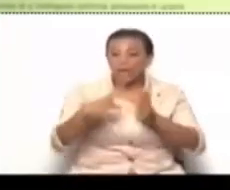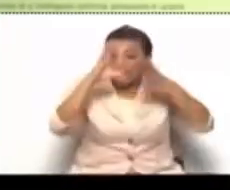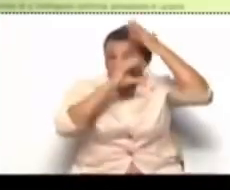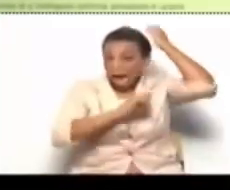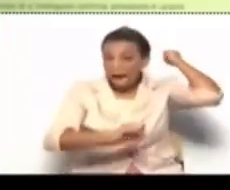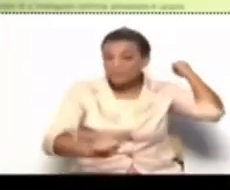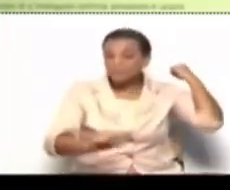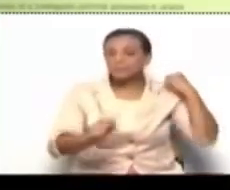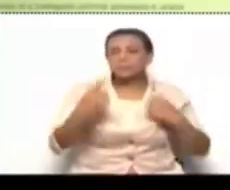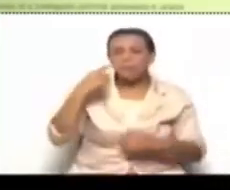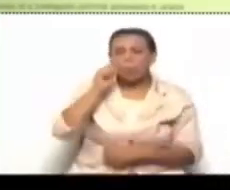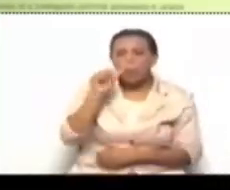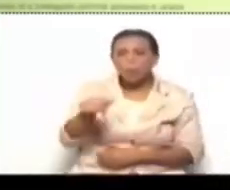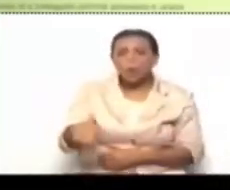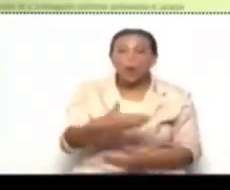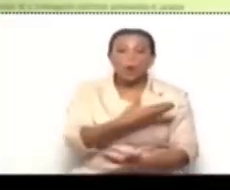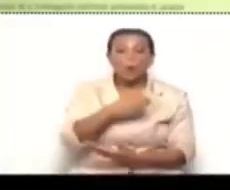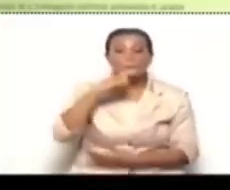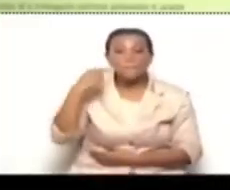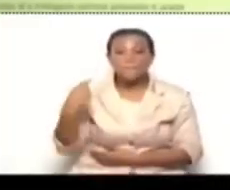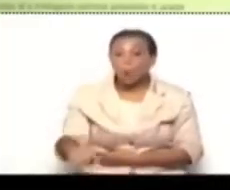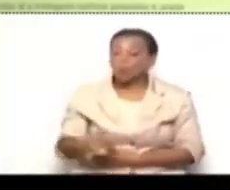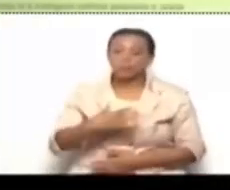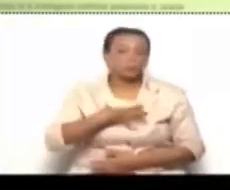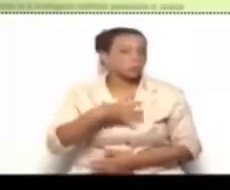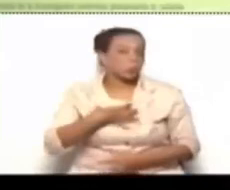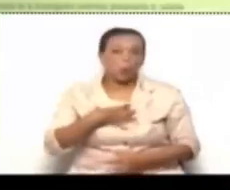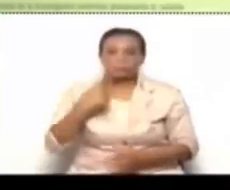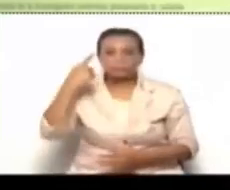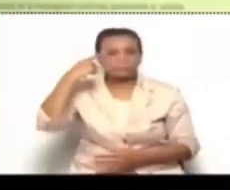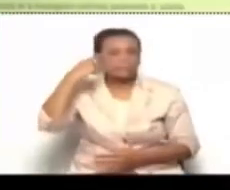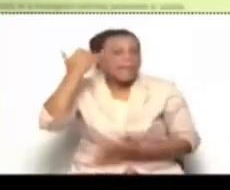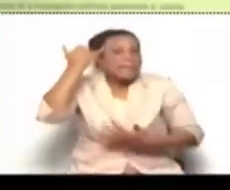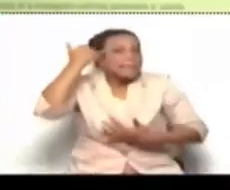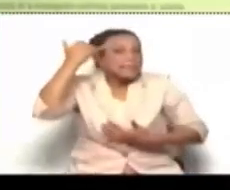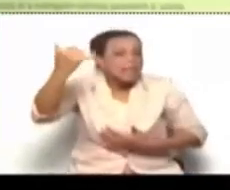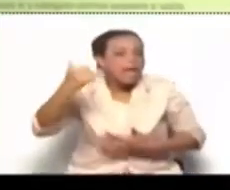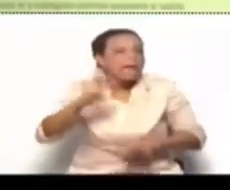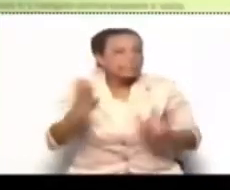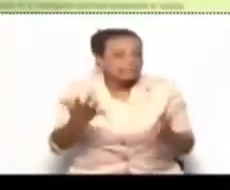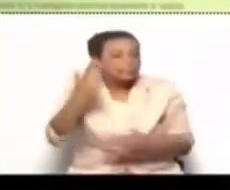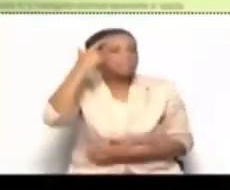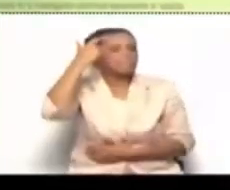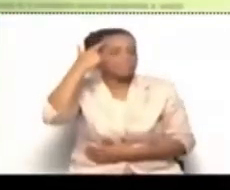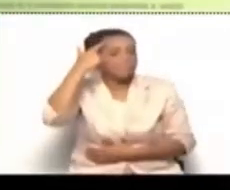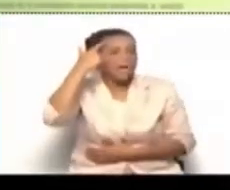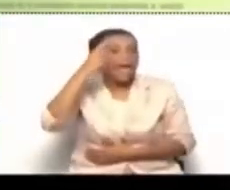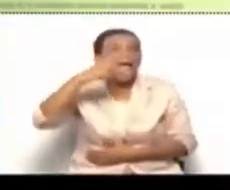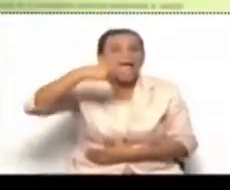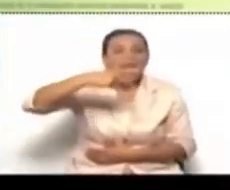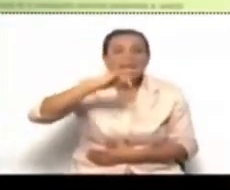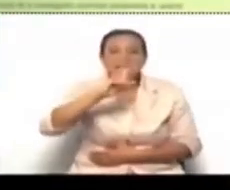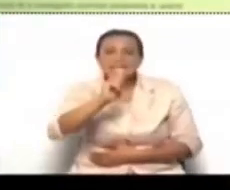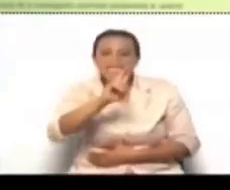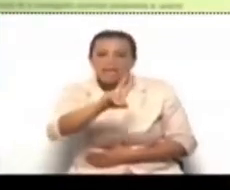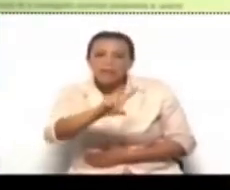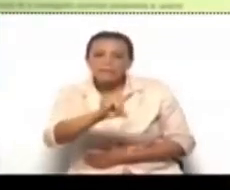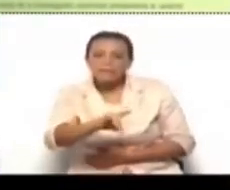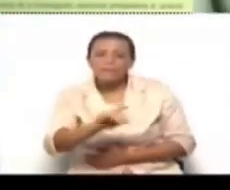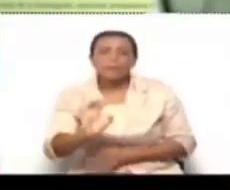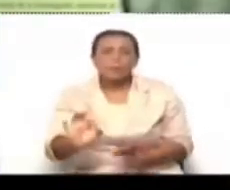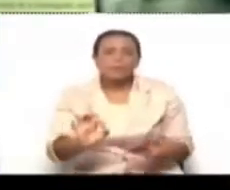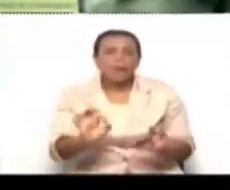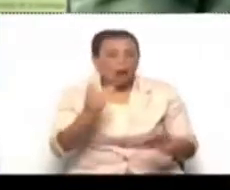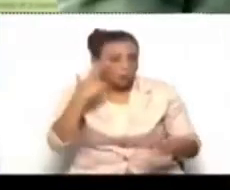Sergei Lavrov, declaró que Moscú no descarta la posibilidad de que Kiev, es decir, Ucrania, haya